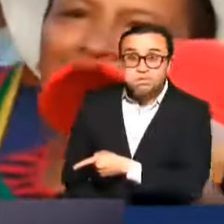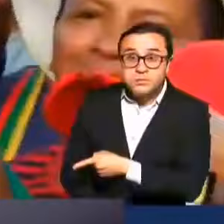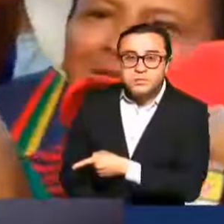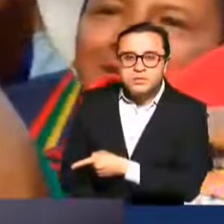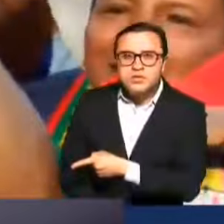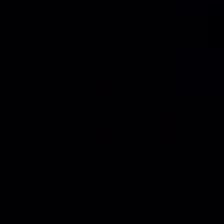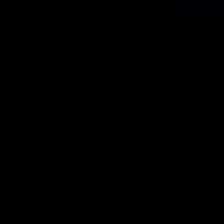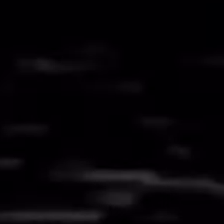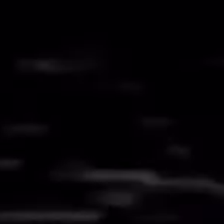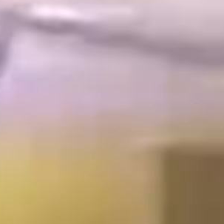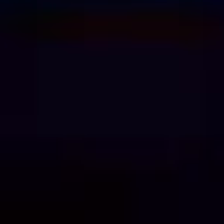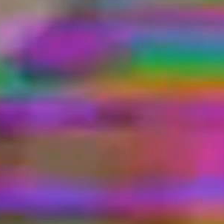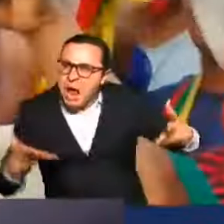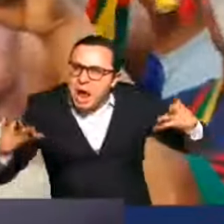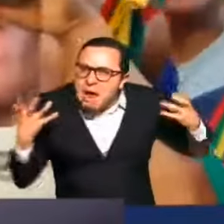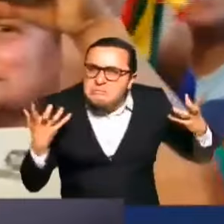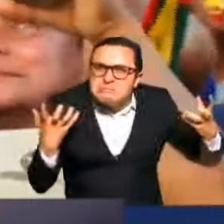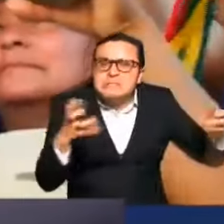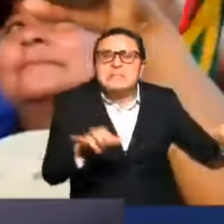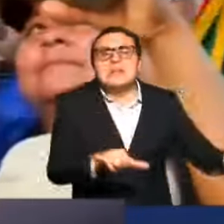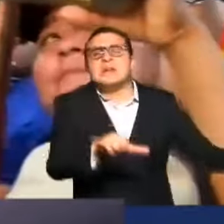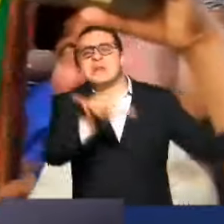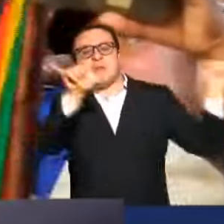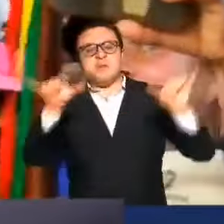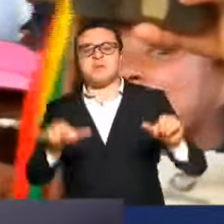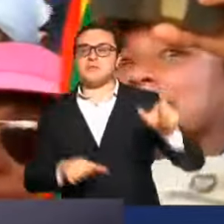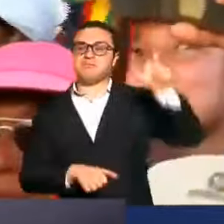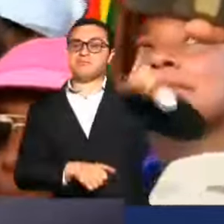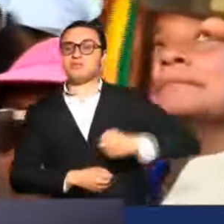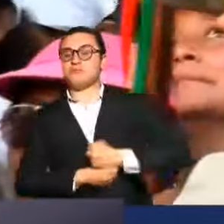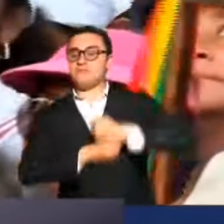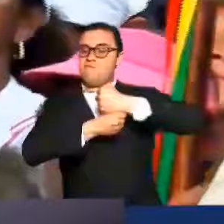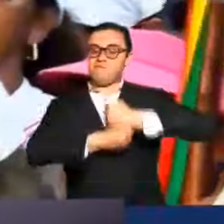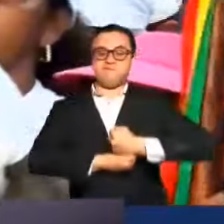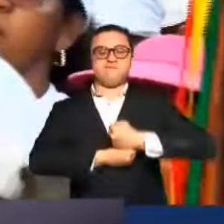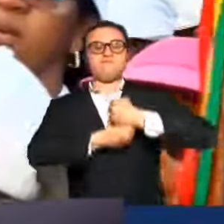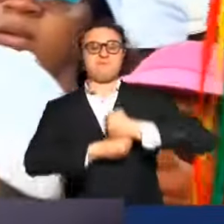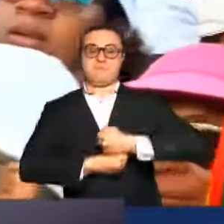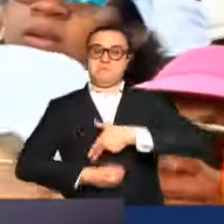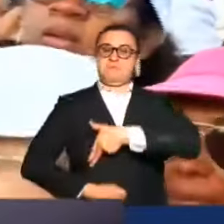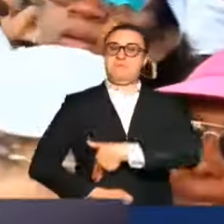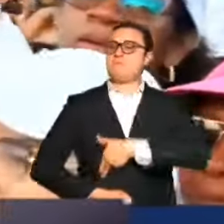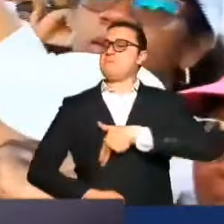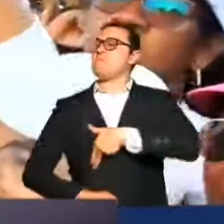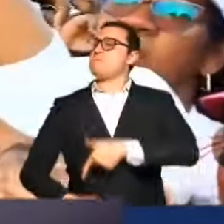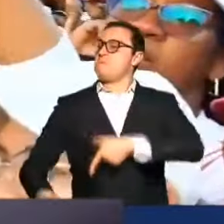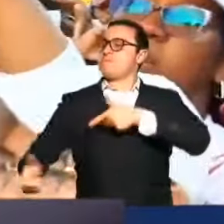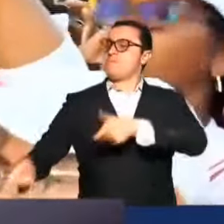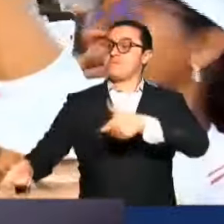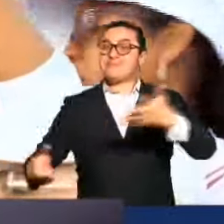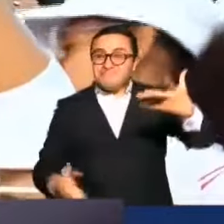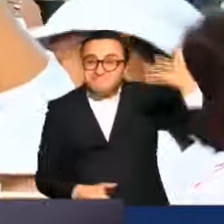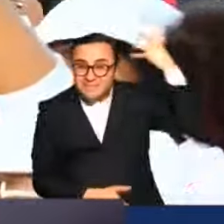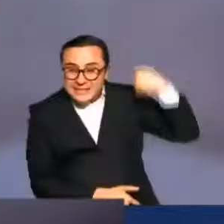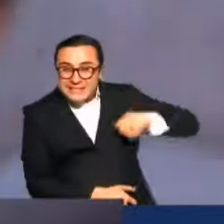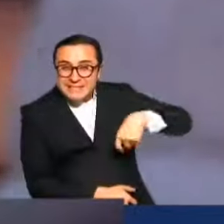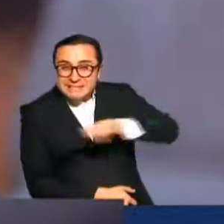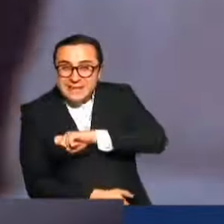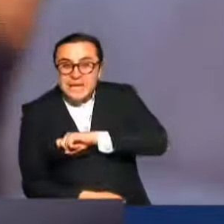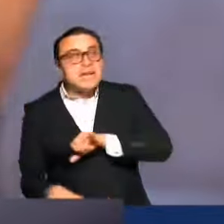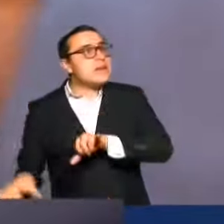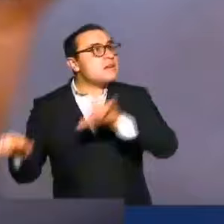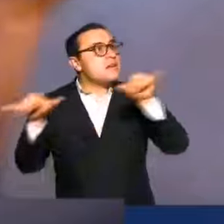Quiere lo mismo que el conquistador al caballo, llegar aquí con sus pistolas para tumbar